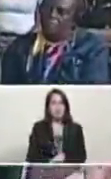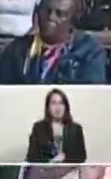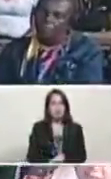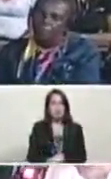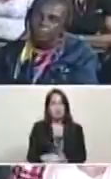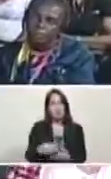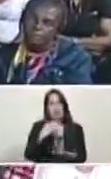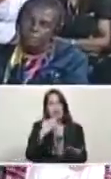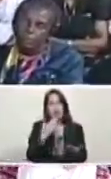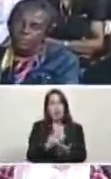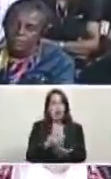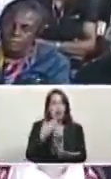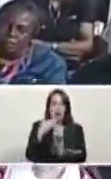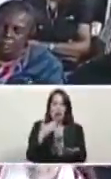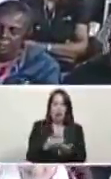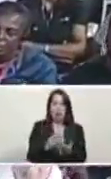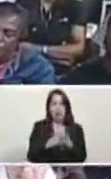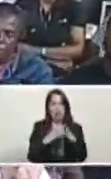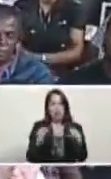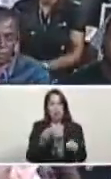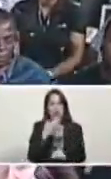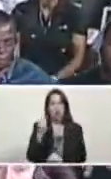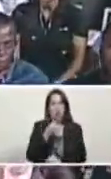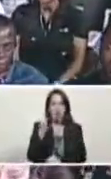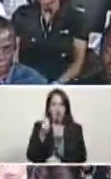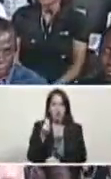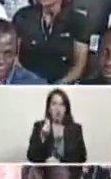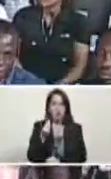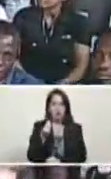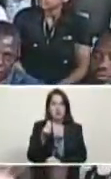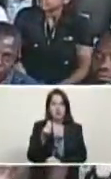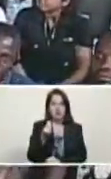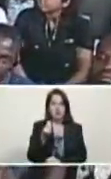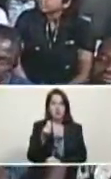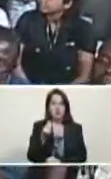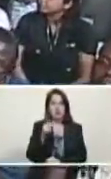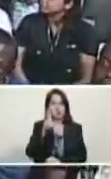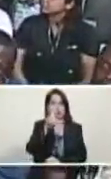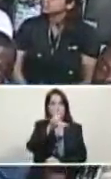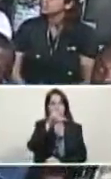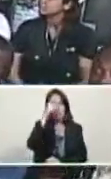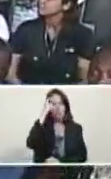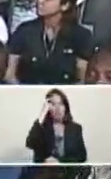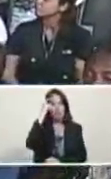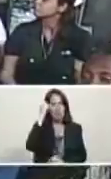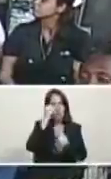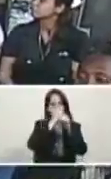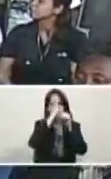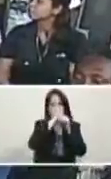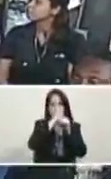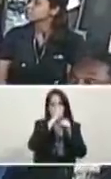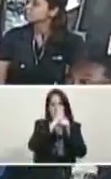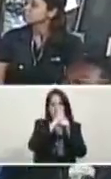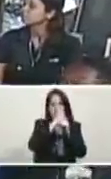muchas gracias a los jóvenes en tales días de trabajo